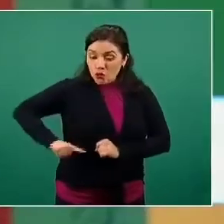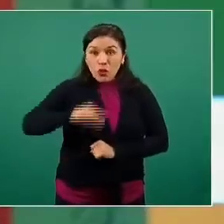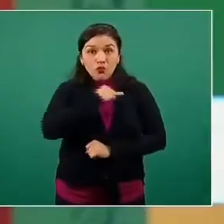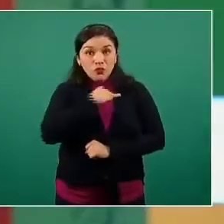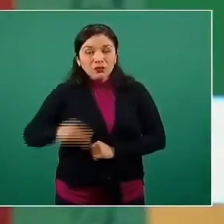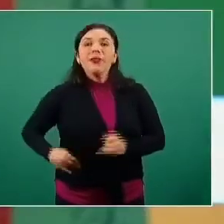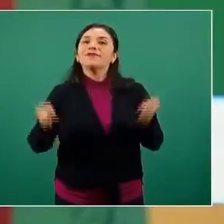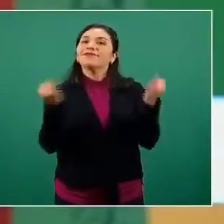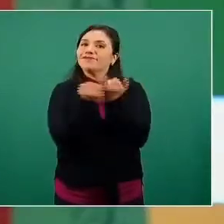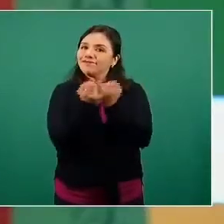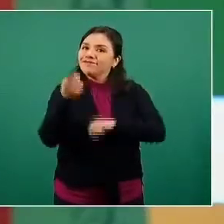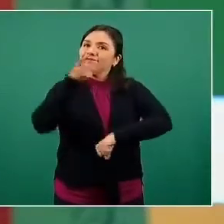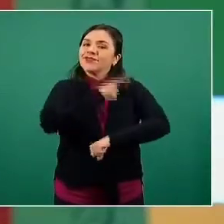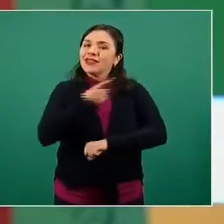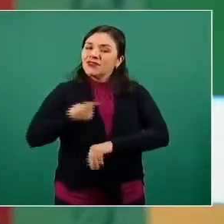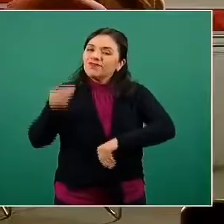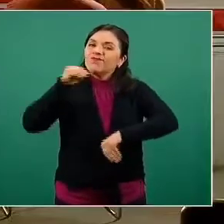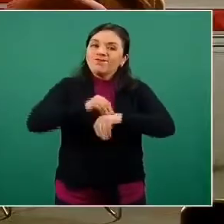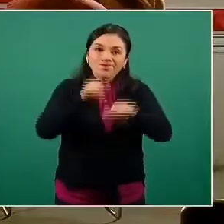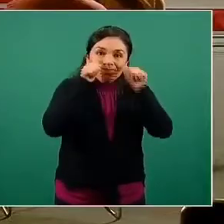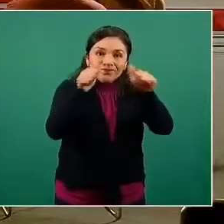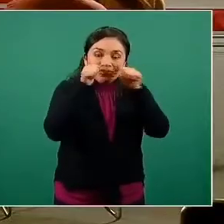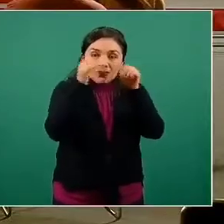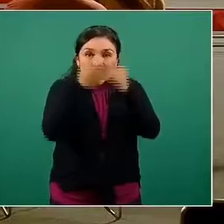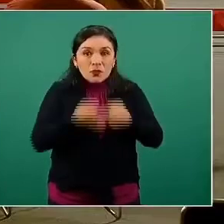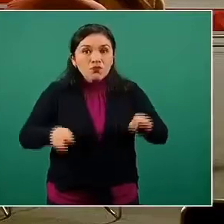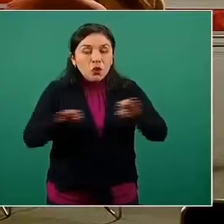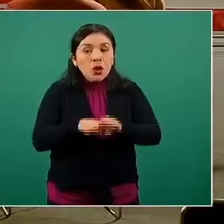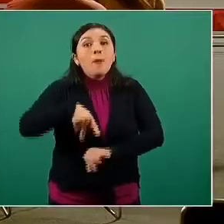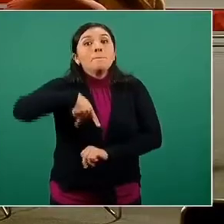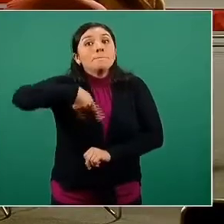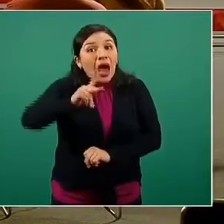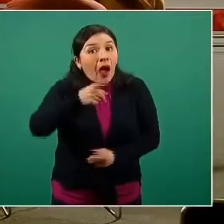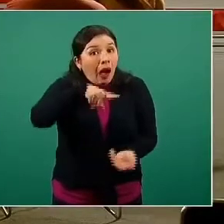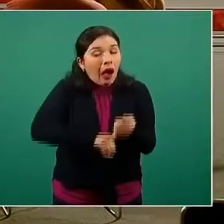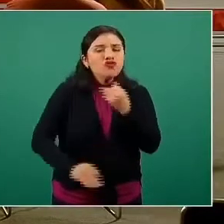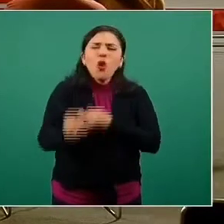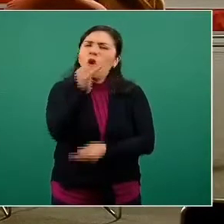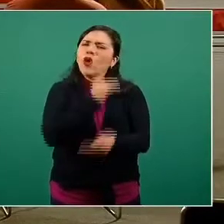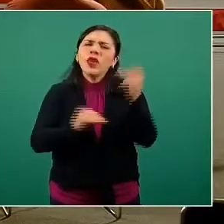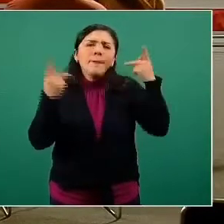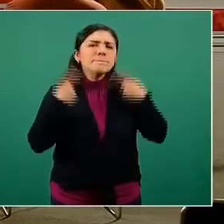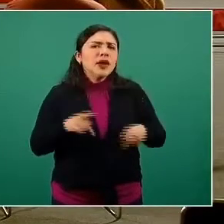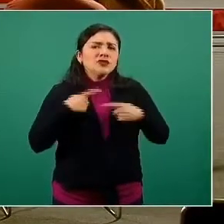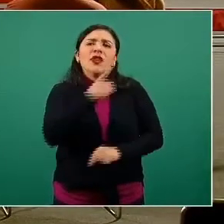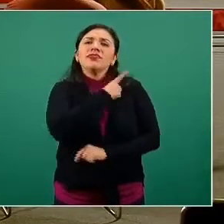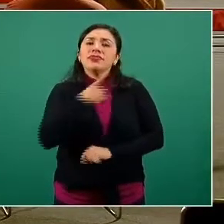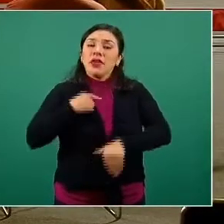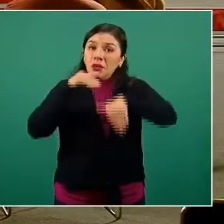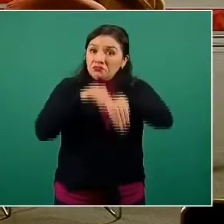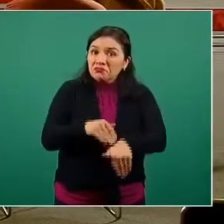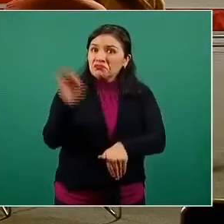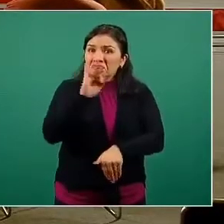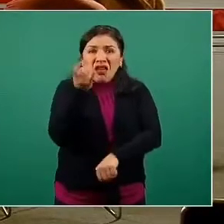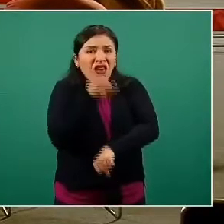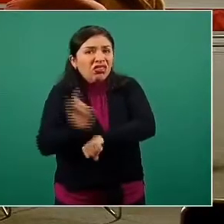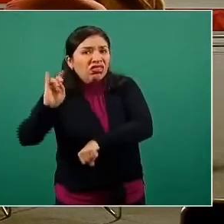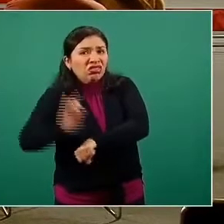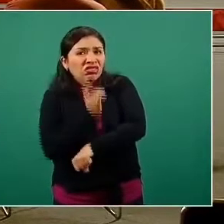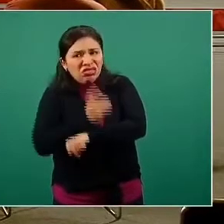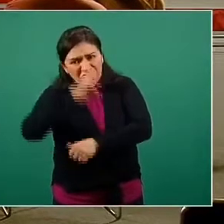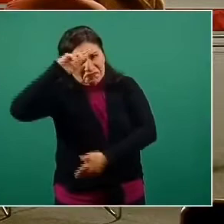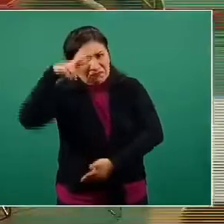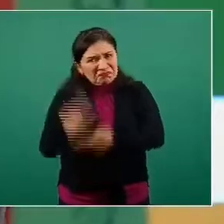también tienen que jugar un papel crucial. Pero en general, toda la sociedad, porque si estas medidas no se cumplen, por más que estén